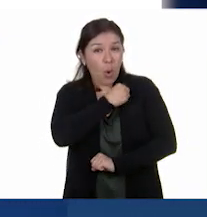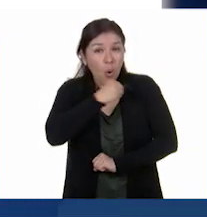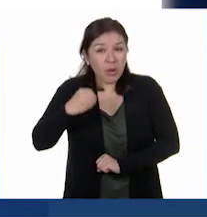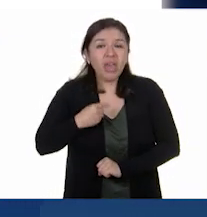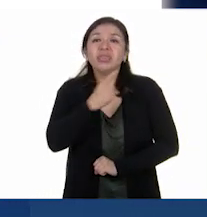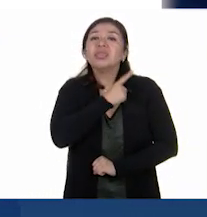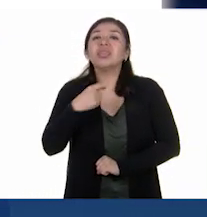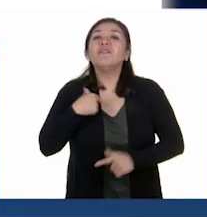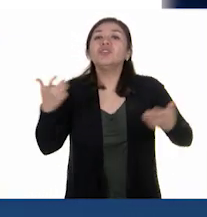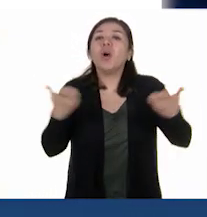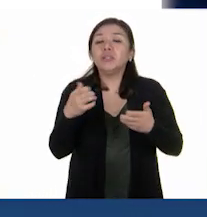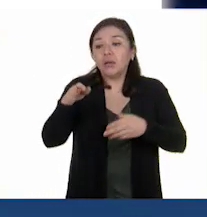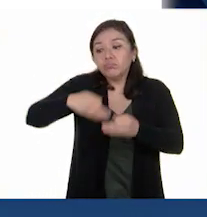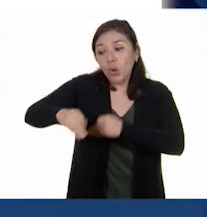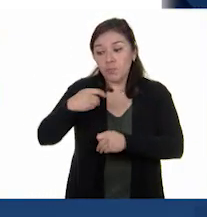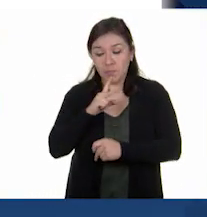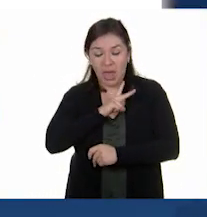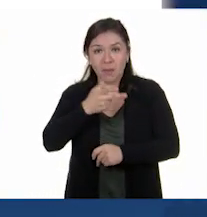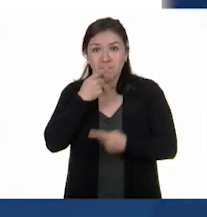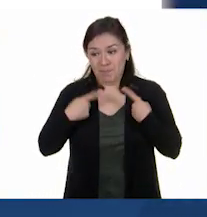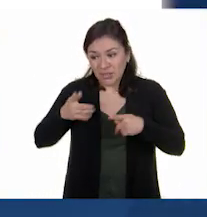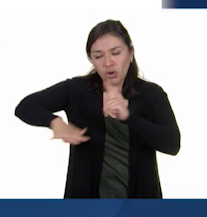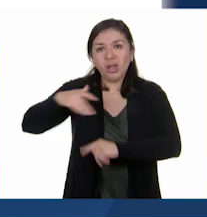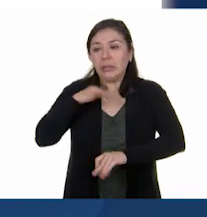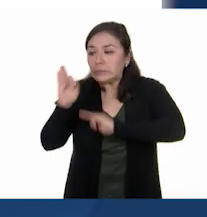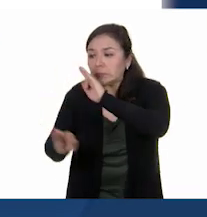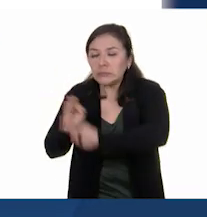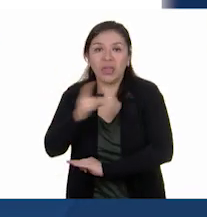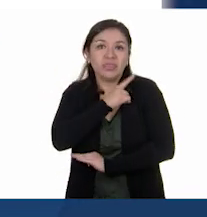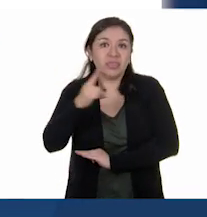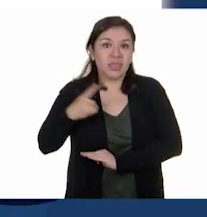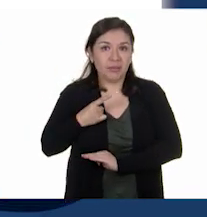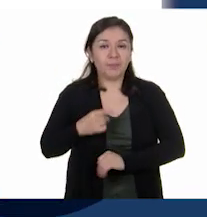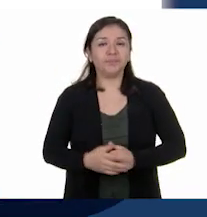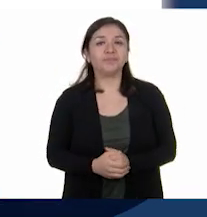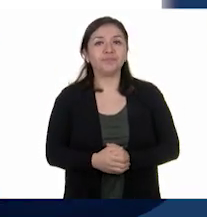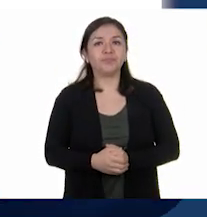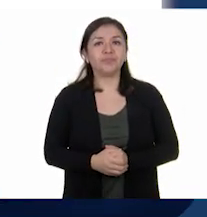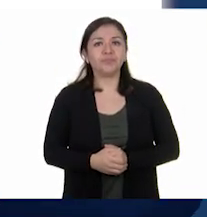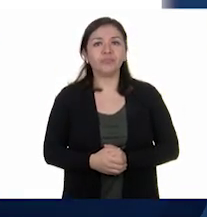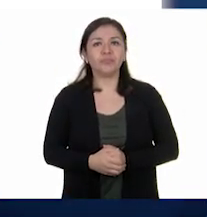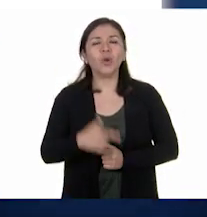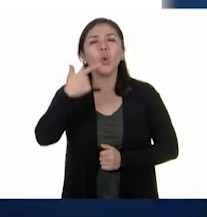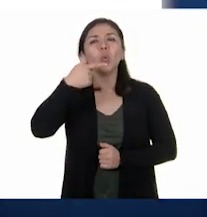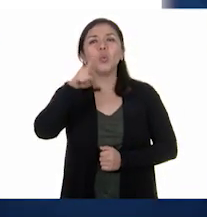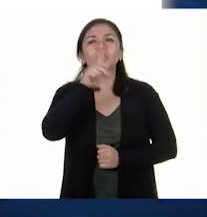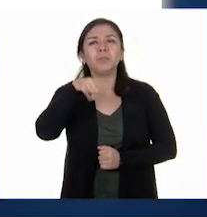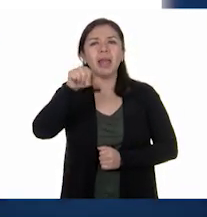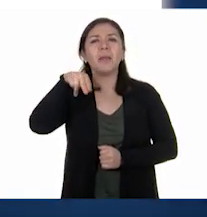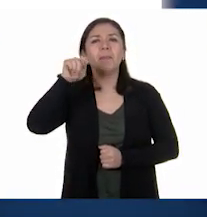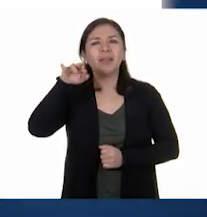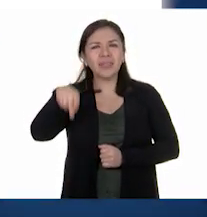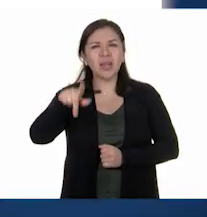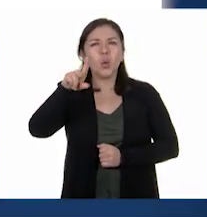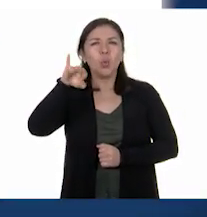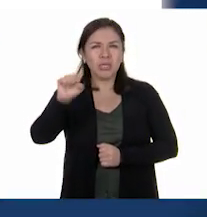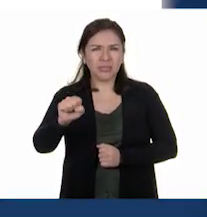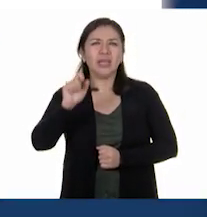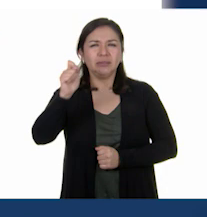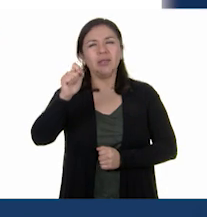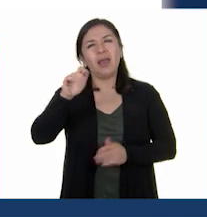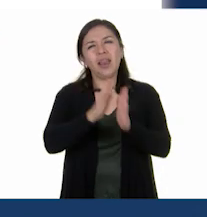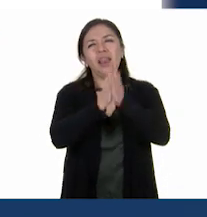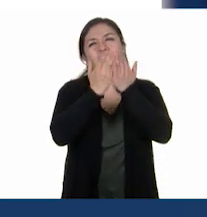de consistir en que a mis muchachos no les faltara nada. Guzmán, Martín Luis, Memorias de Pancho Villa, México, Editorial